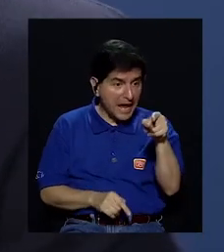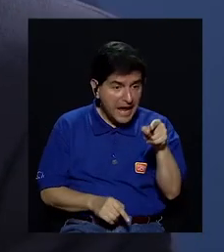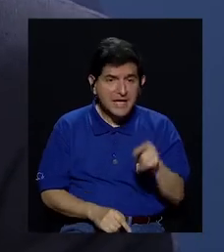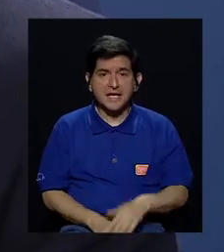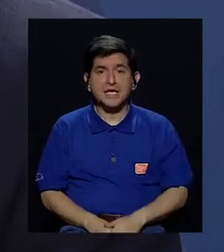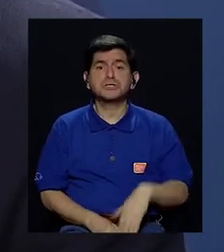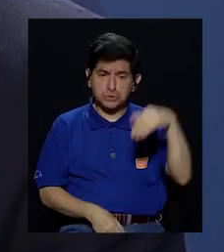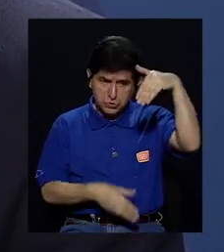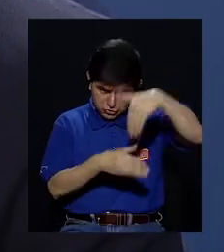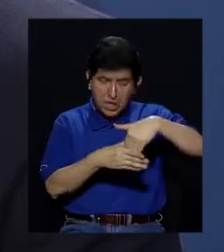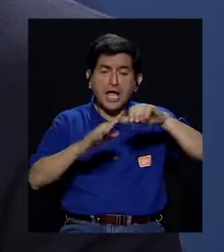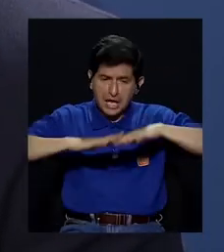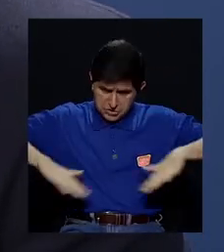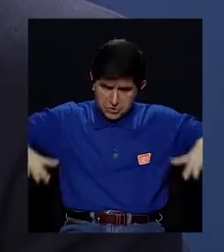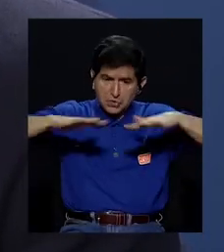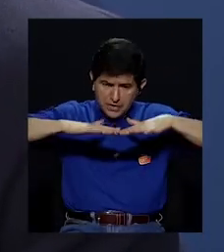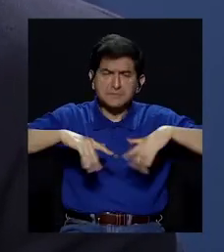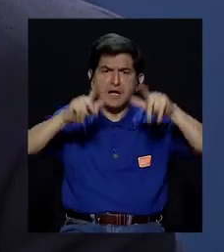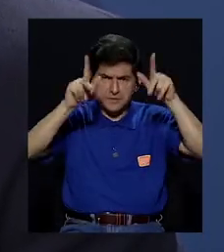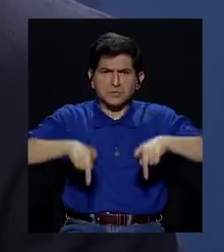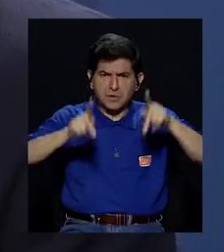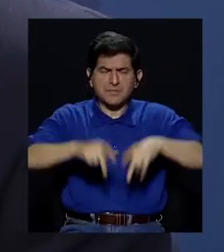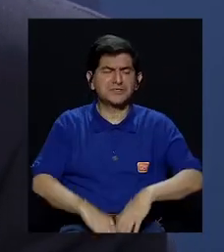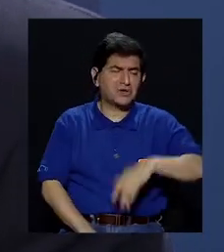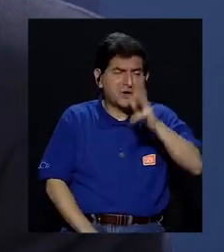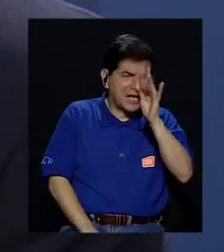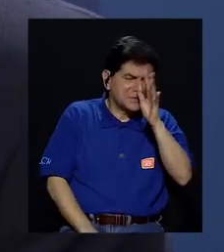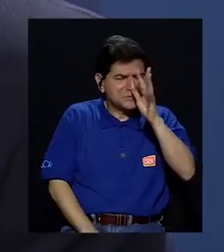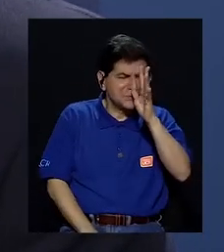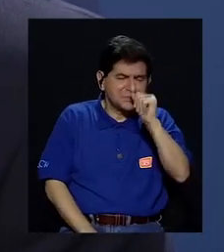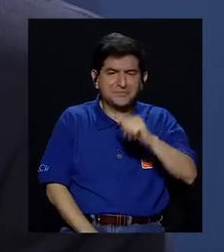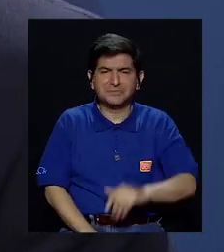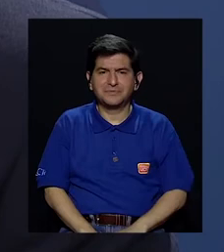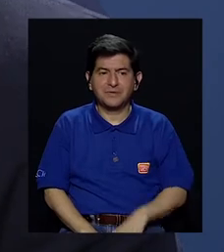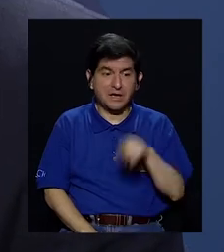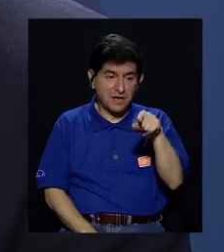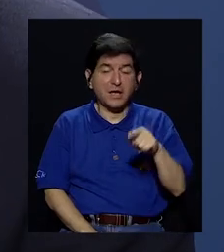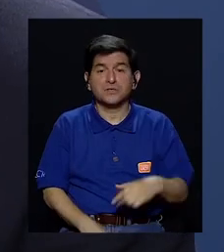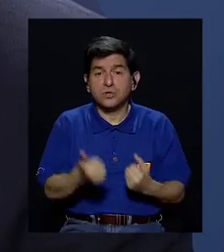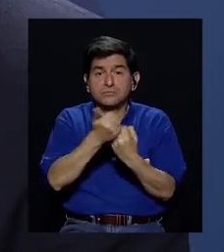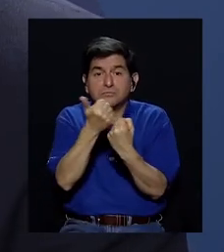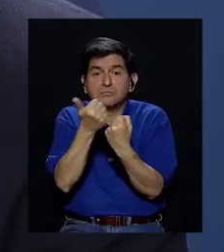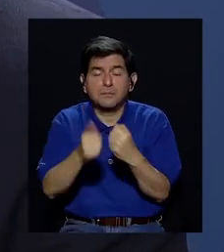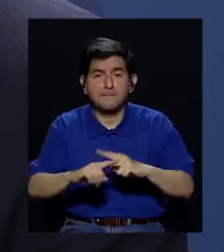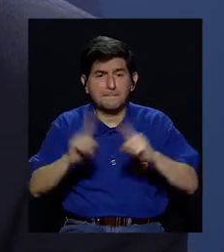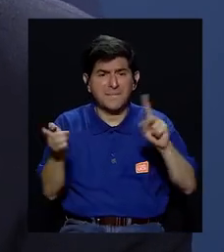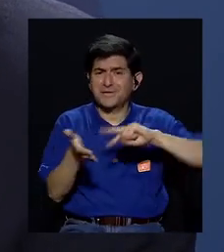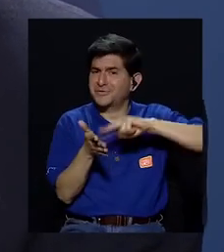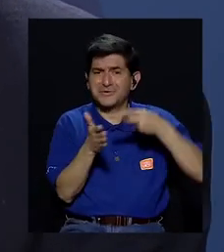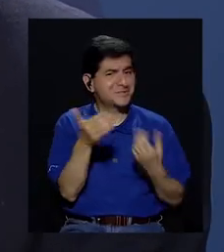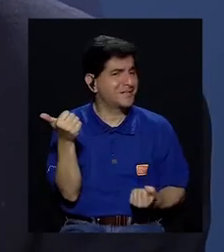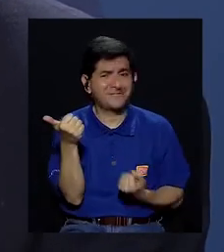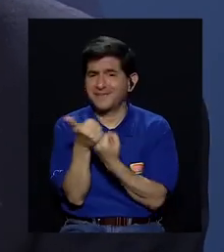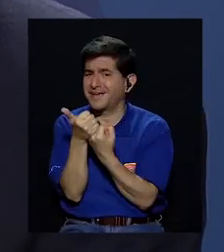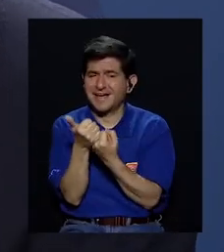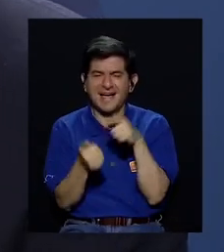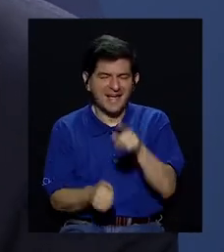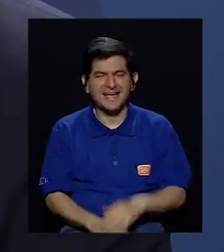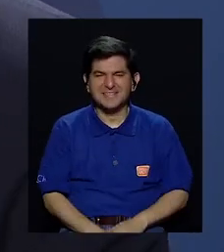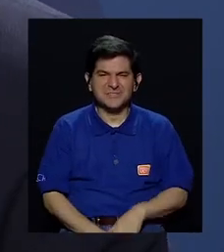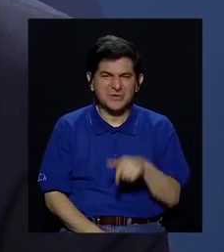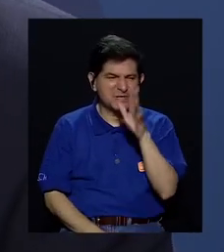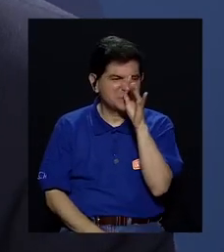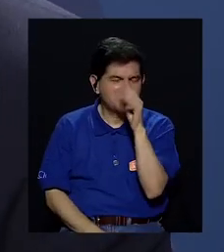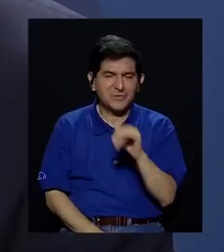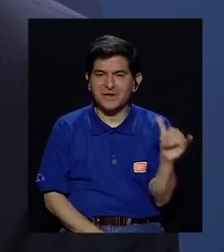eso lo ponen en el ecosistema la gente empieza a hacer bromas de eso y es elevar perseguidores pero eso no es apoyo eso es